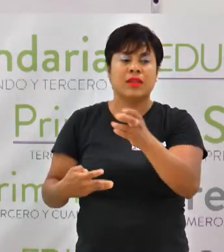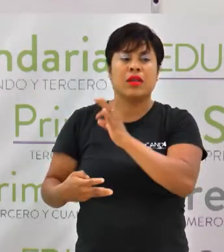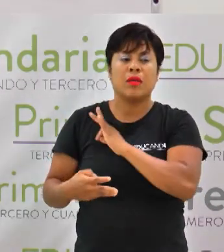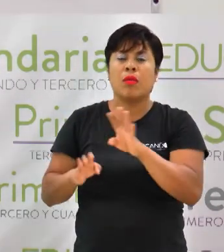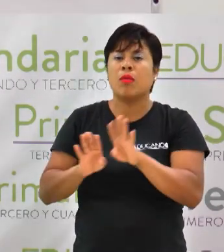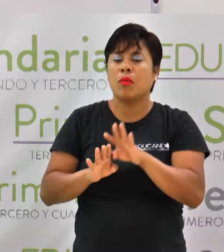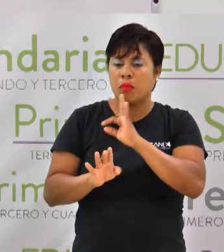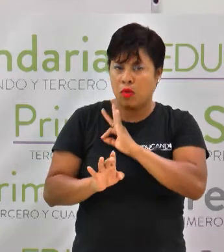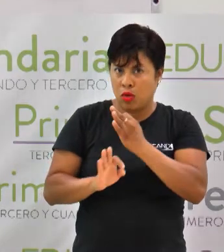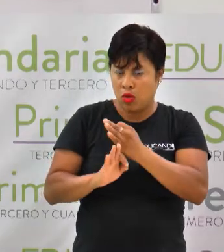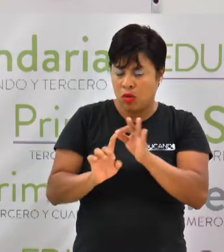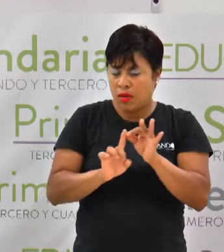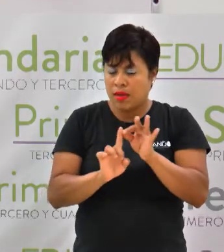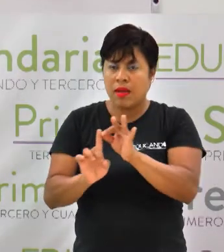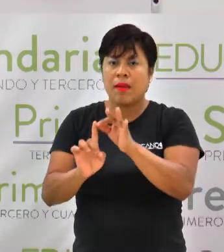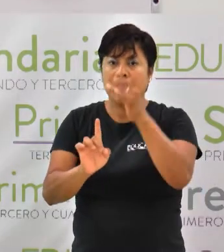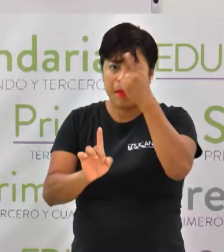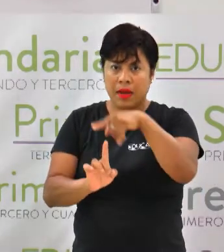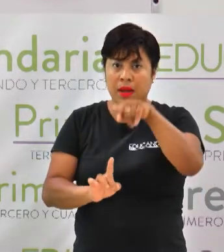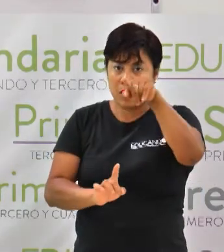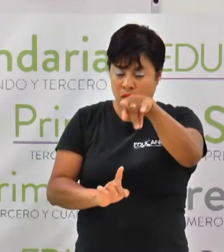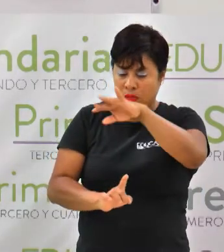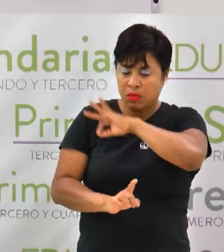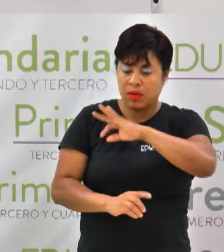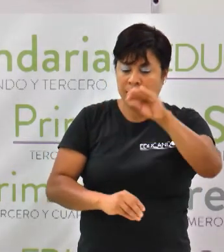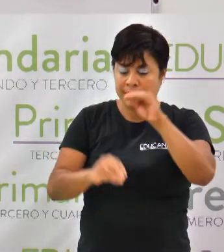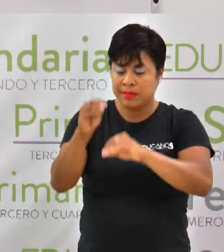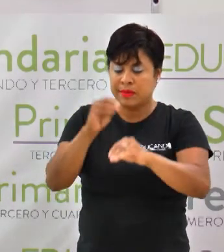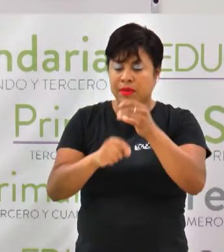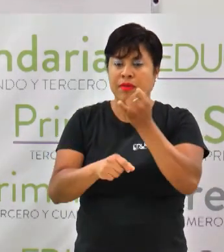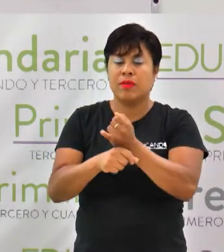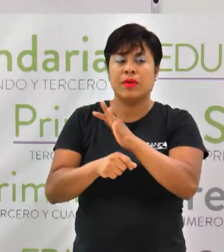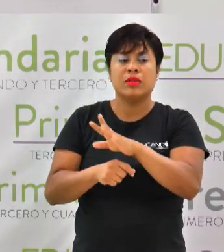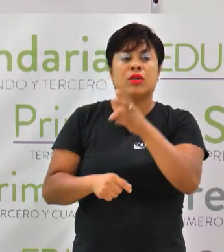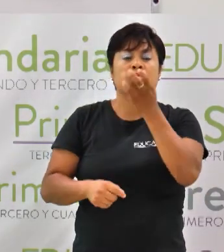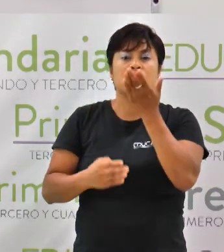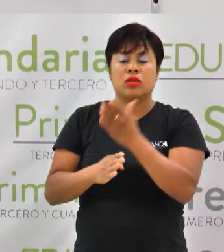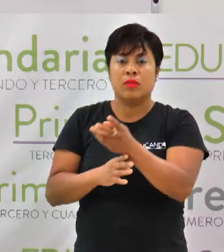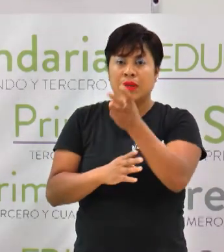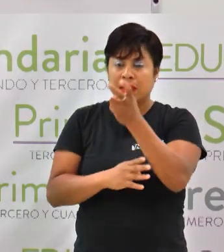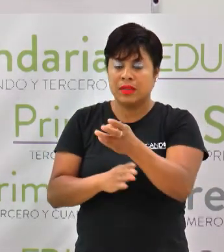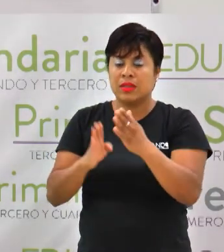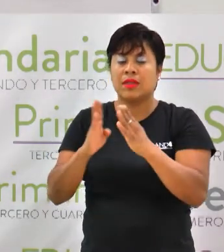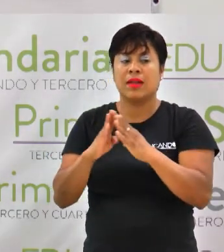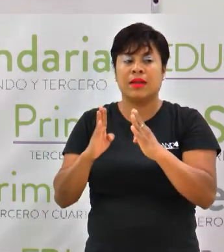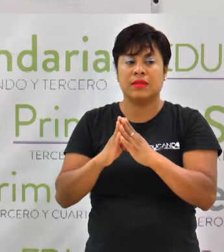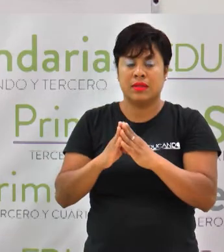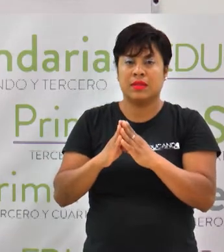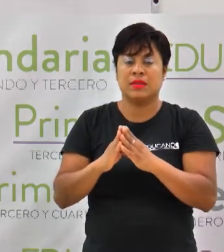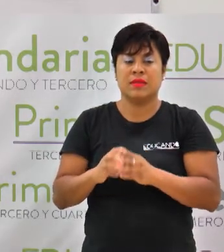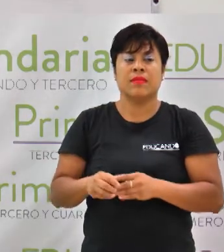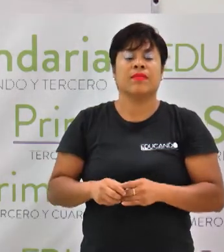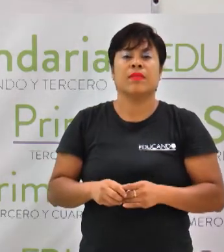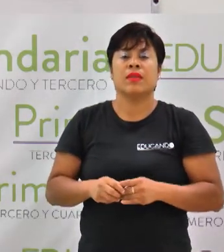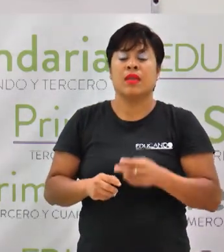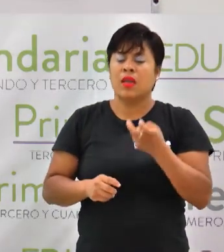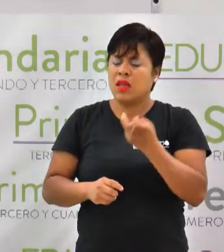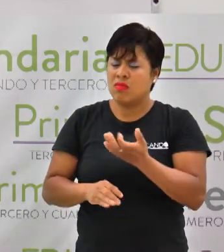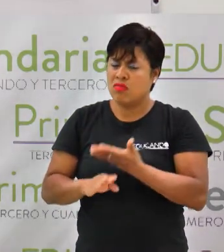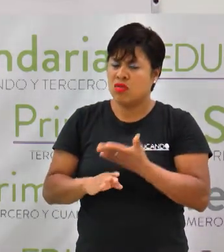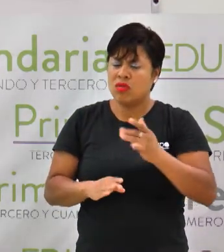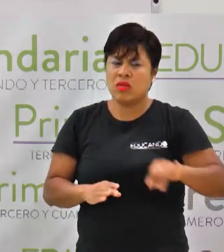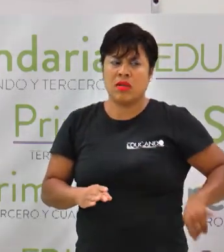elementos que te doy como guía hoy para que busquemos información sobre este tema de las casas, que a mí me pareció